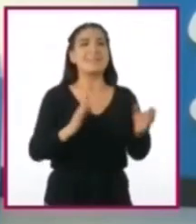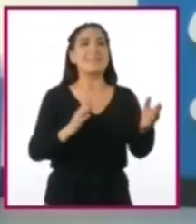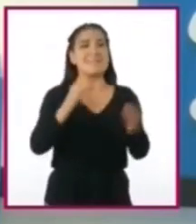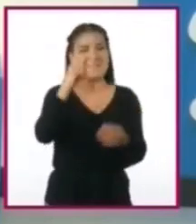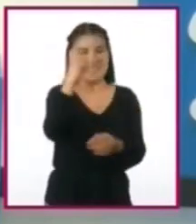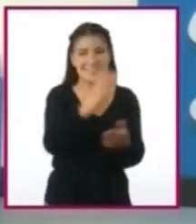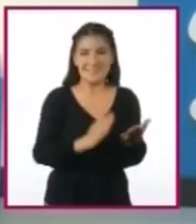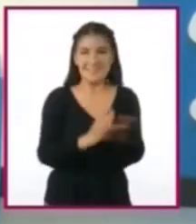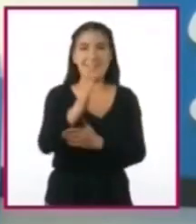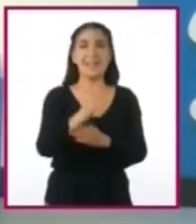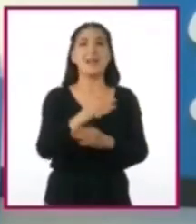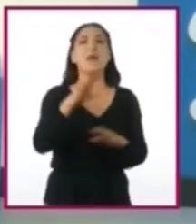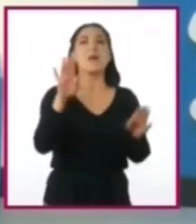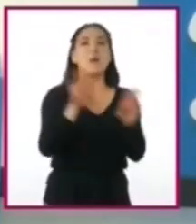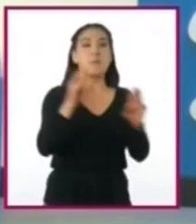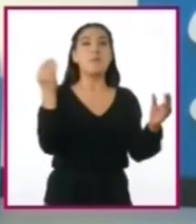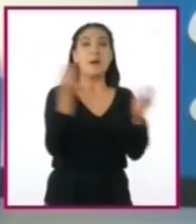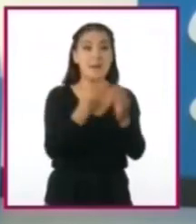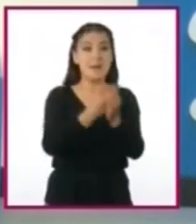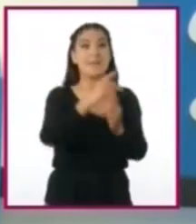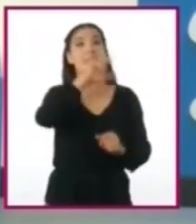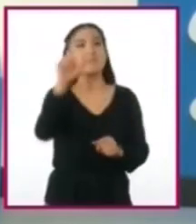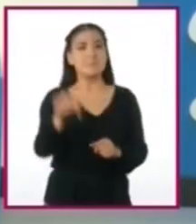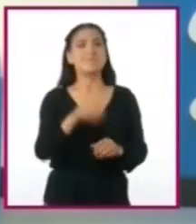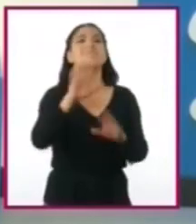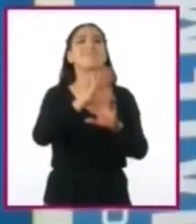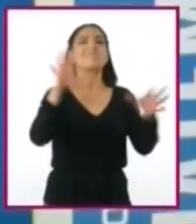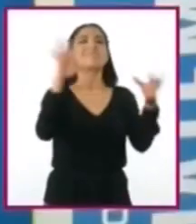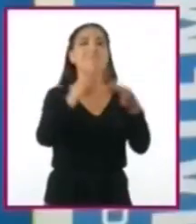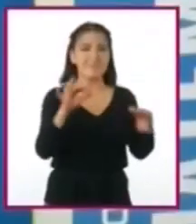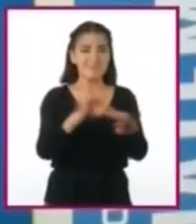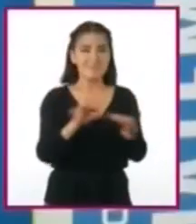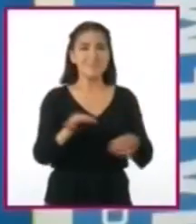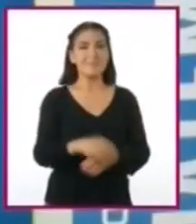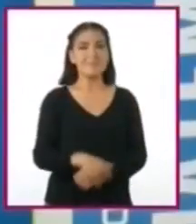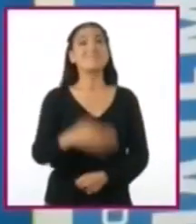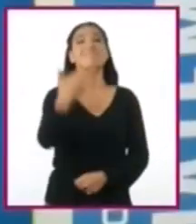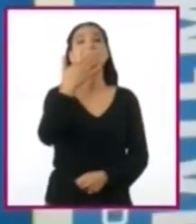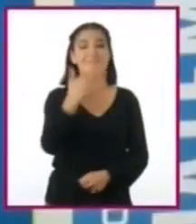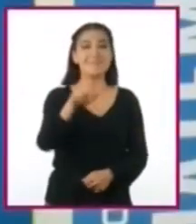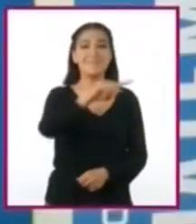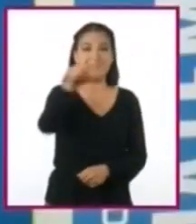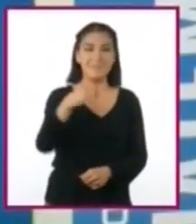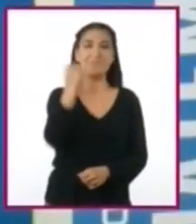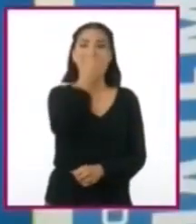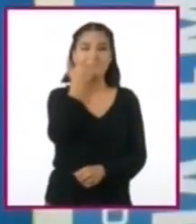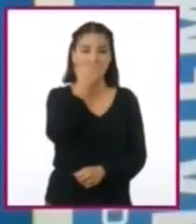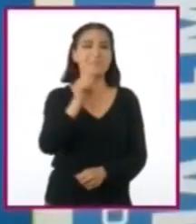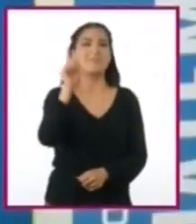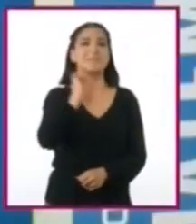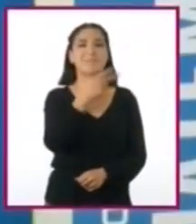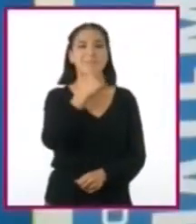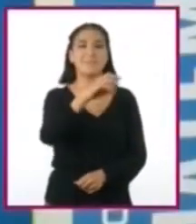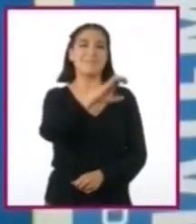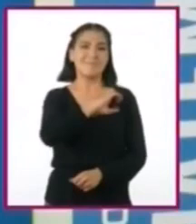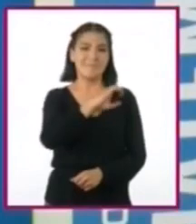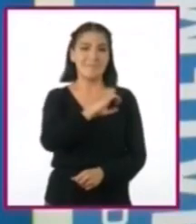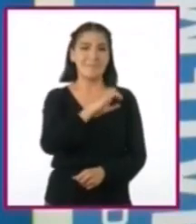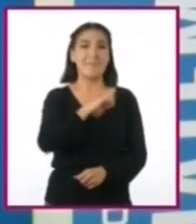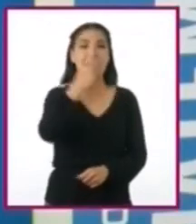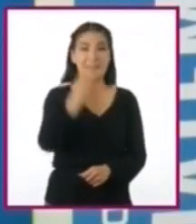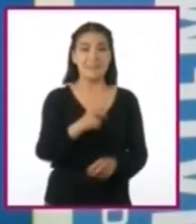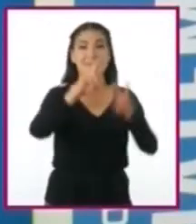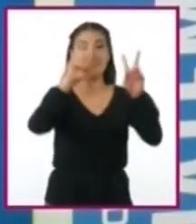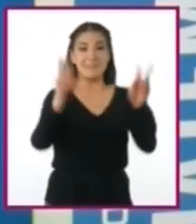Investígalo y en clase posterior hablaremos de eso. Muy bien, estimadas alumnas y estimados alumnos. En el tema de